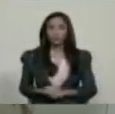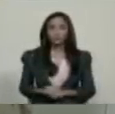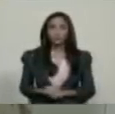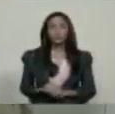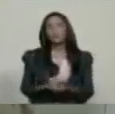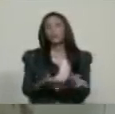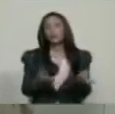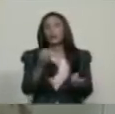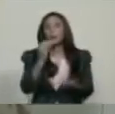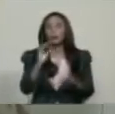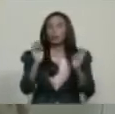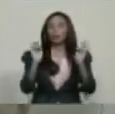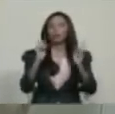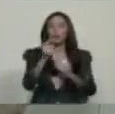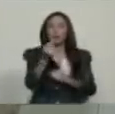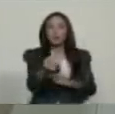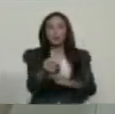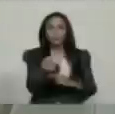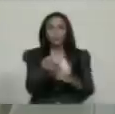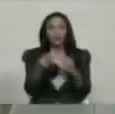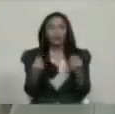semilla, se han hecho esfuerzos